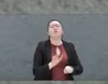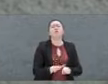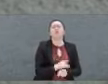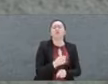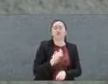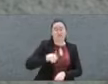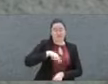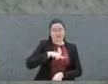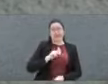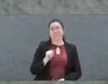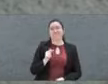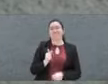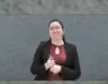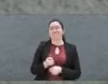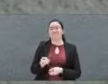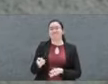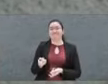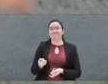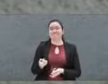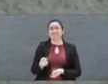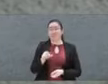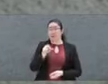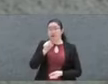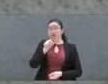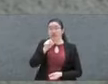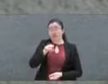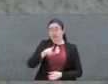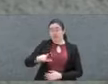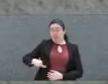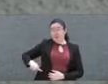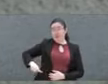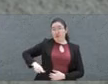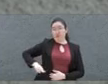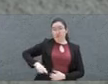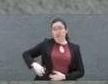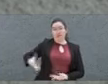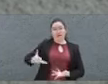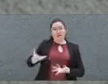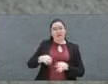dimos cuenta que si la recaudación la hace el gobierno de la ciudad,